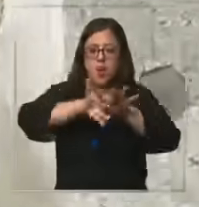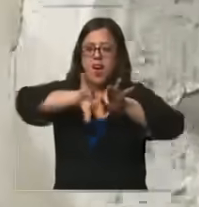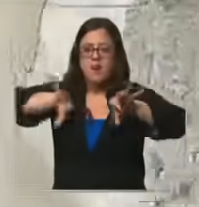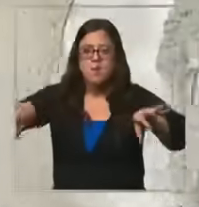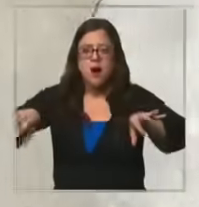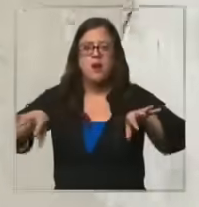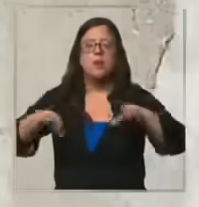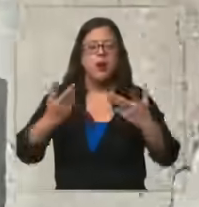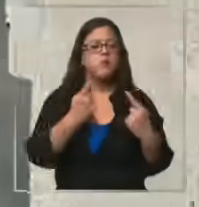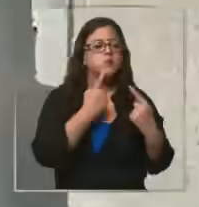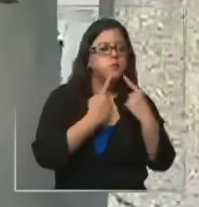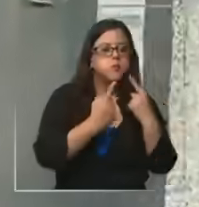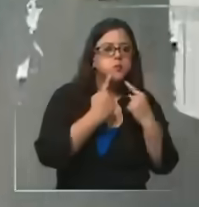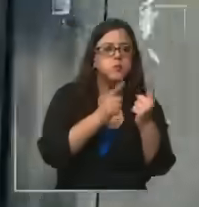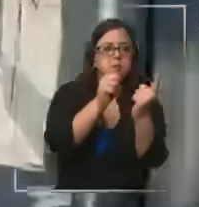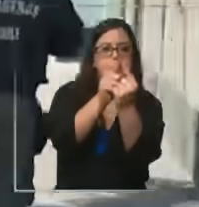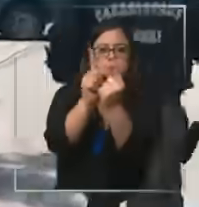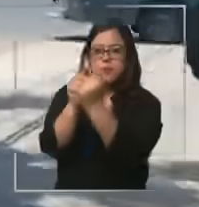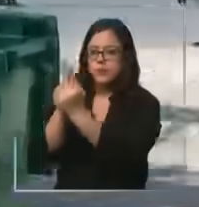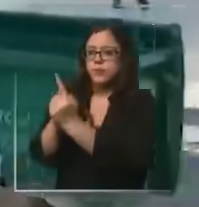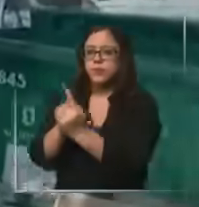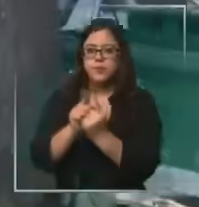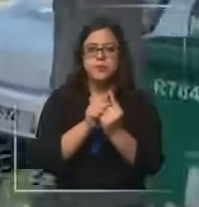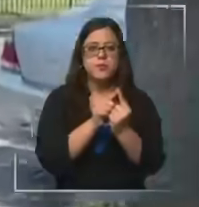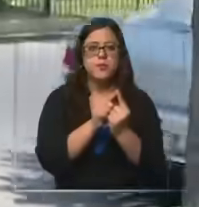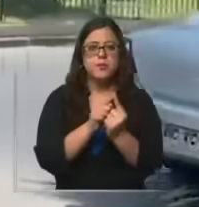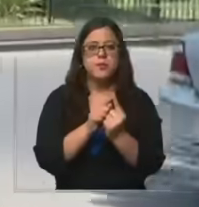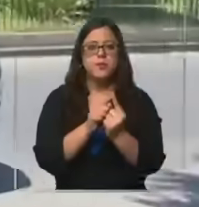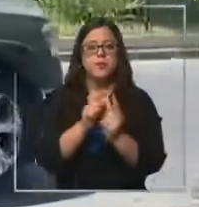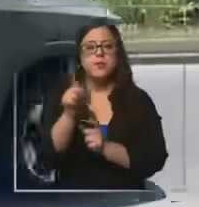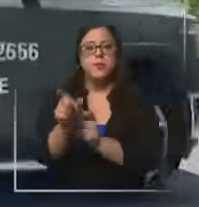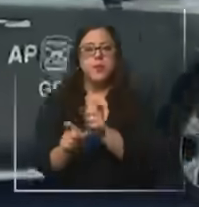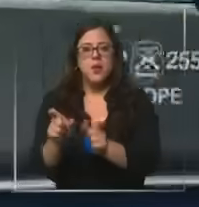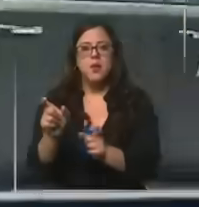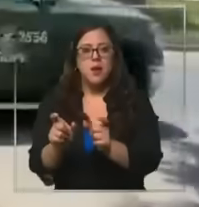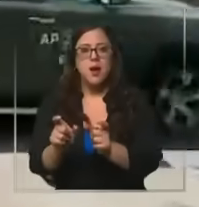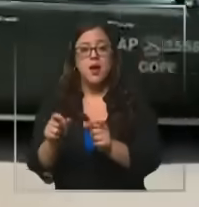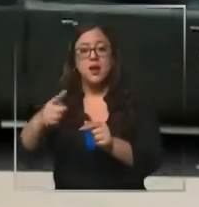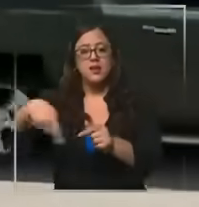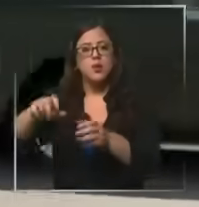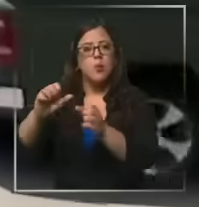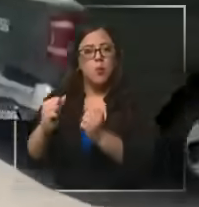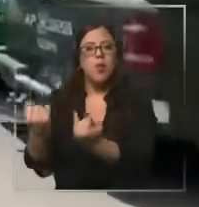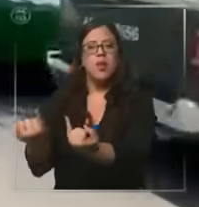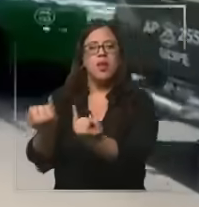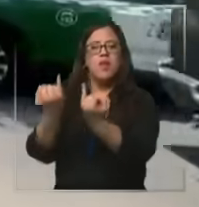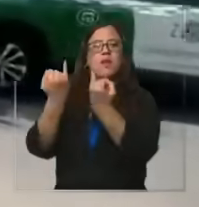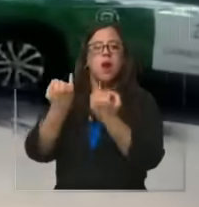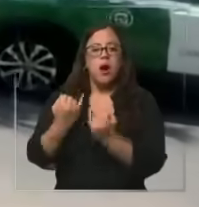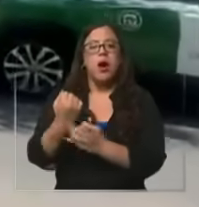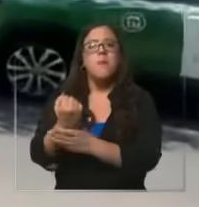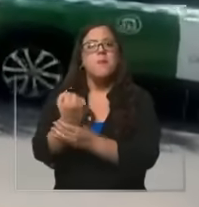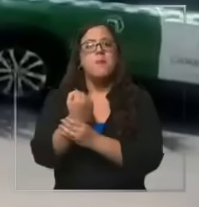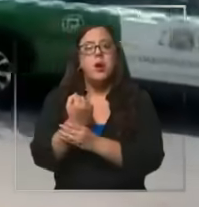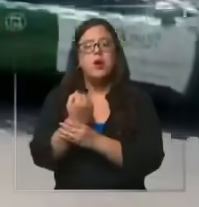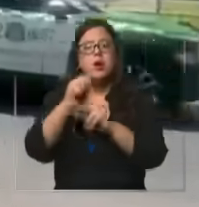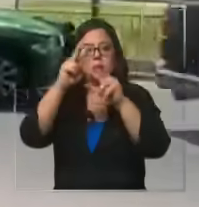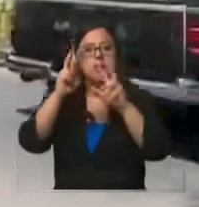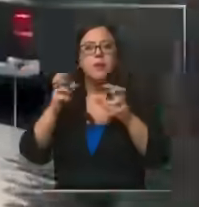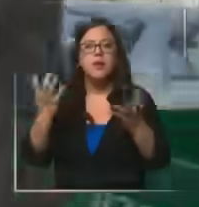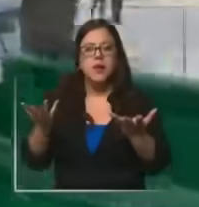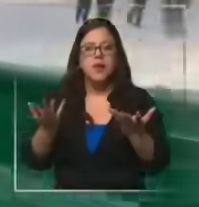poder interrogarlos también de manera individual a estos sujetos, y así puedan aportar información que ayude finalmente a